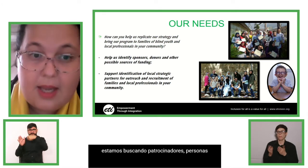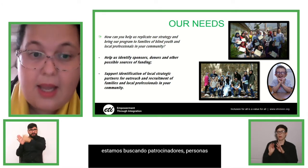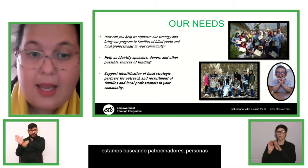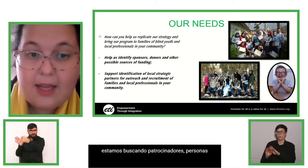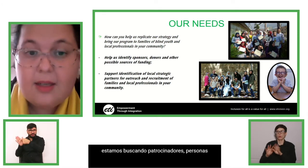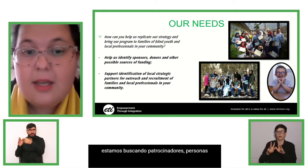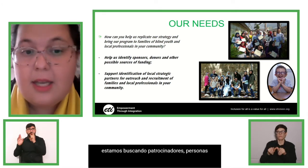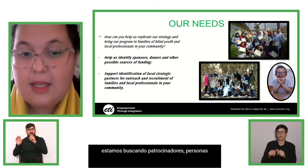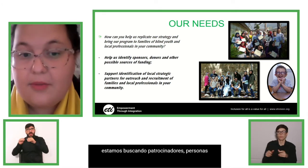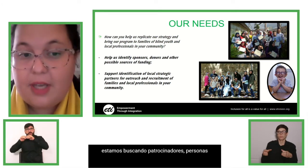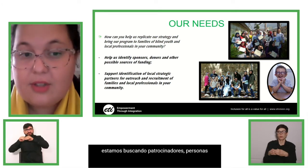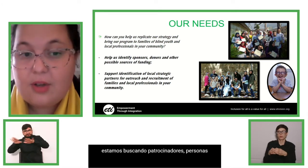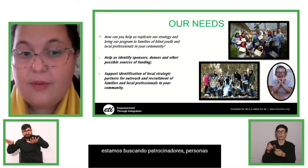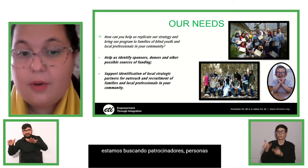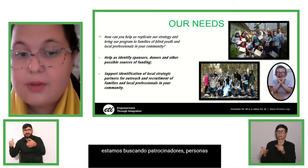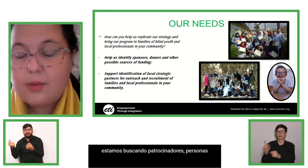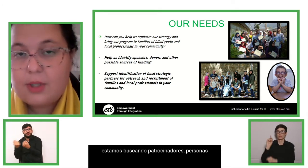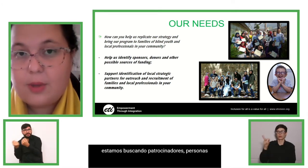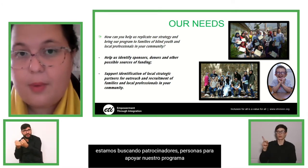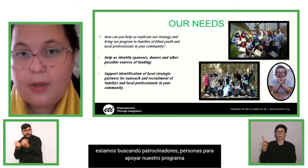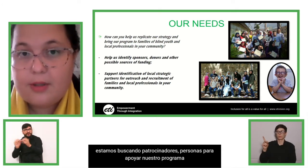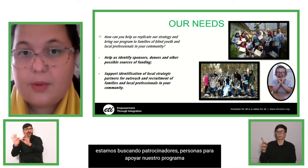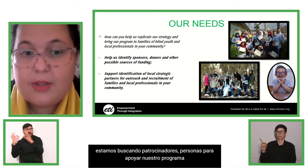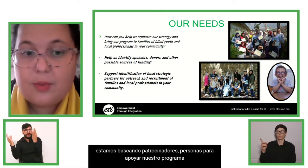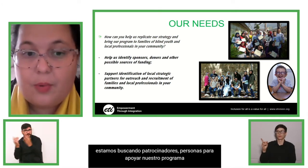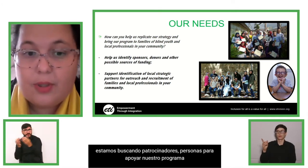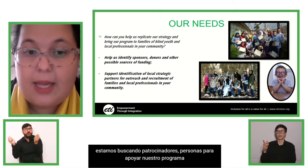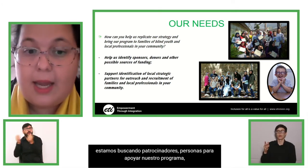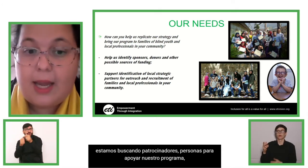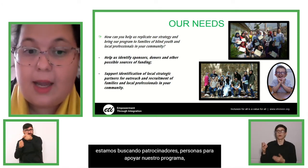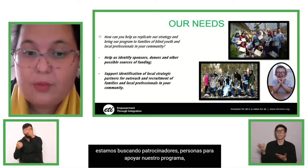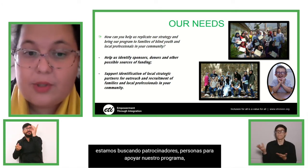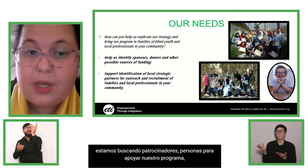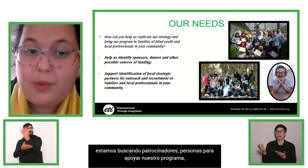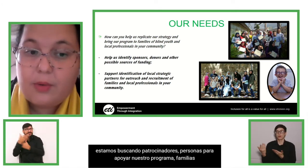de personas con dificultades sociales.